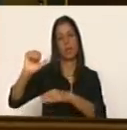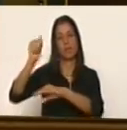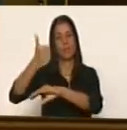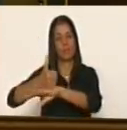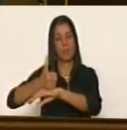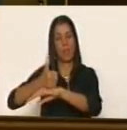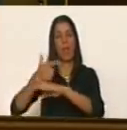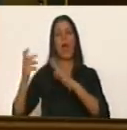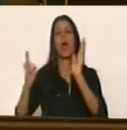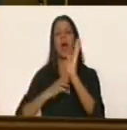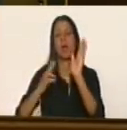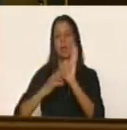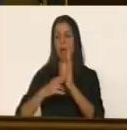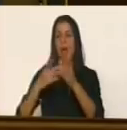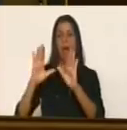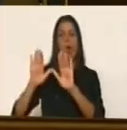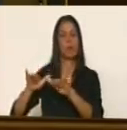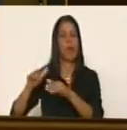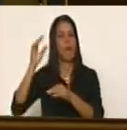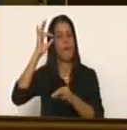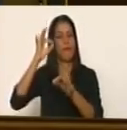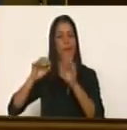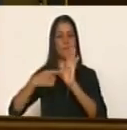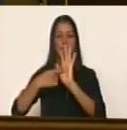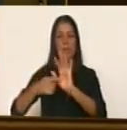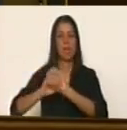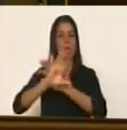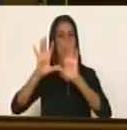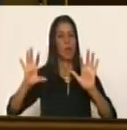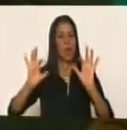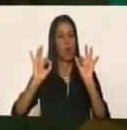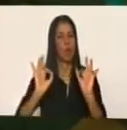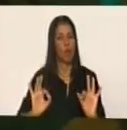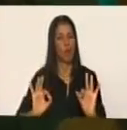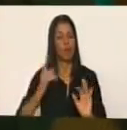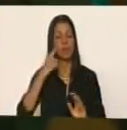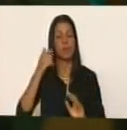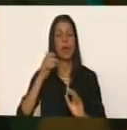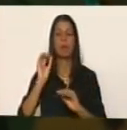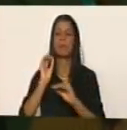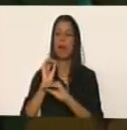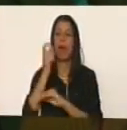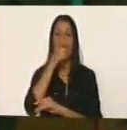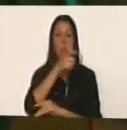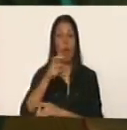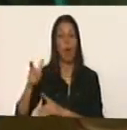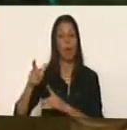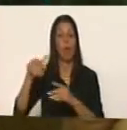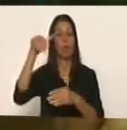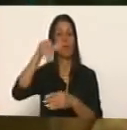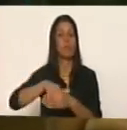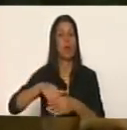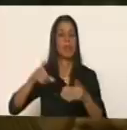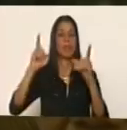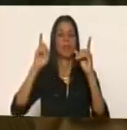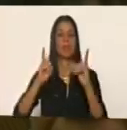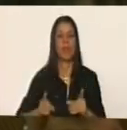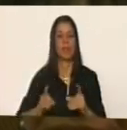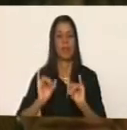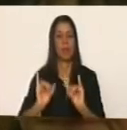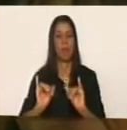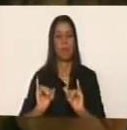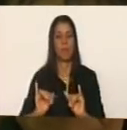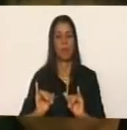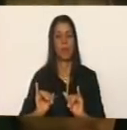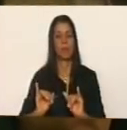las garantías de confiabilidad y transparencia para el fiel resguardo de la voluntad soberana del pueblo,